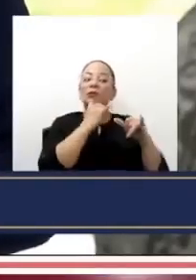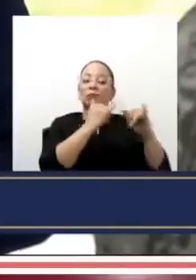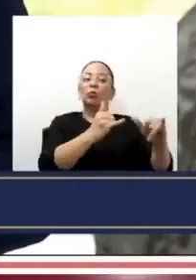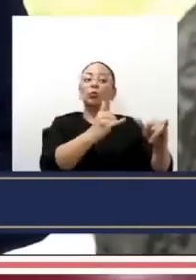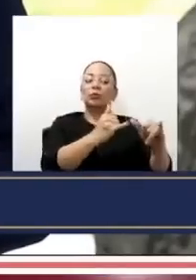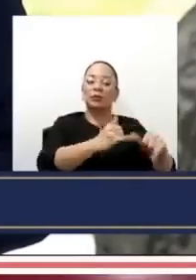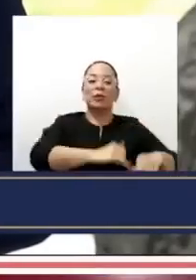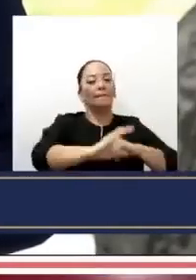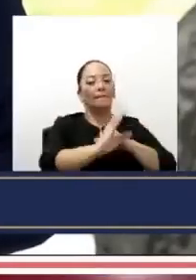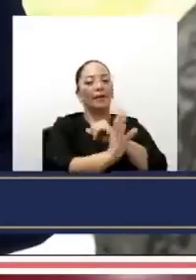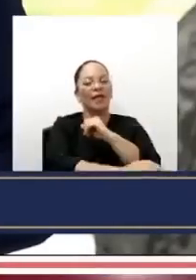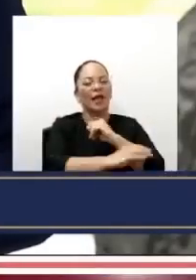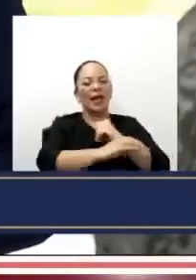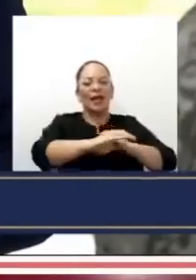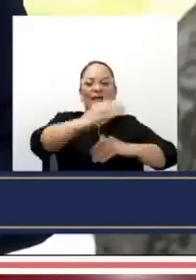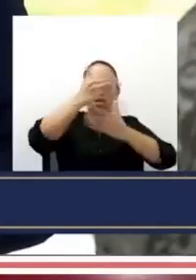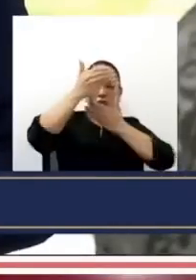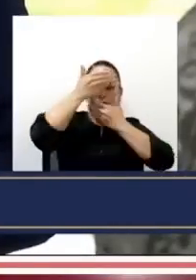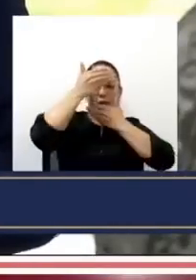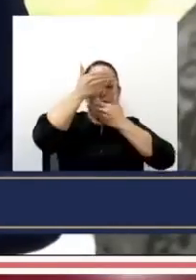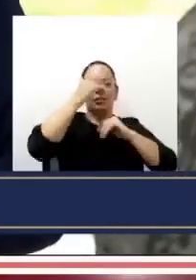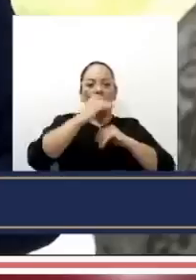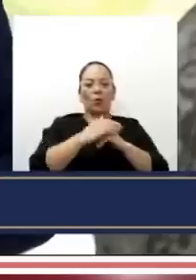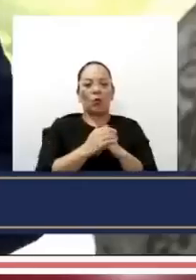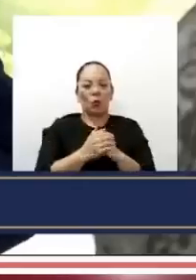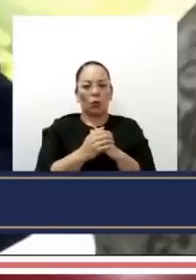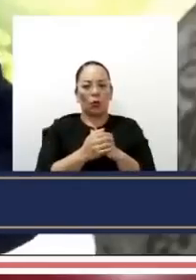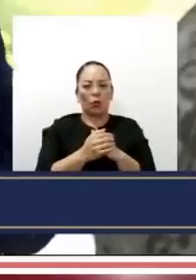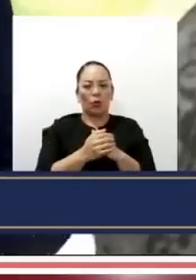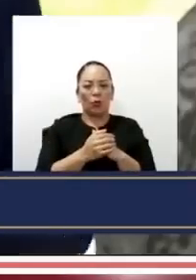penal de terrorismo.